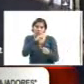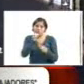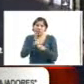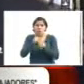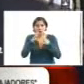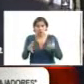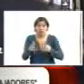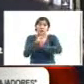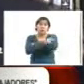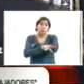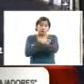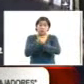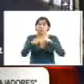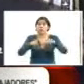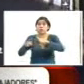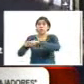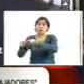patria y con los distintos sectores.